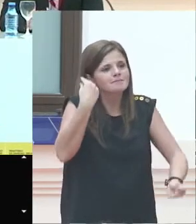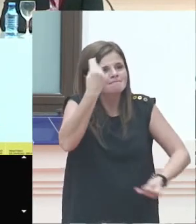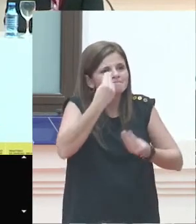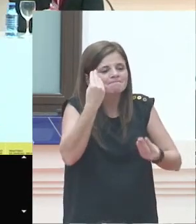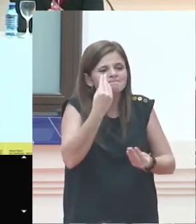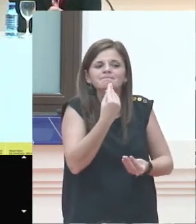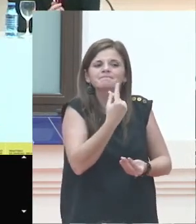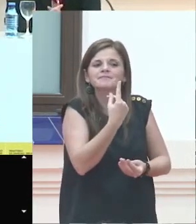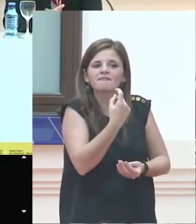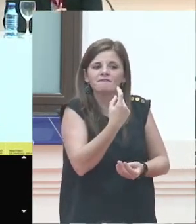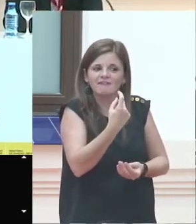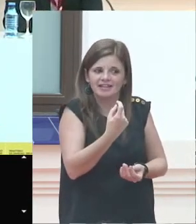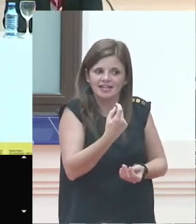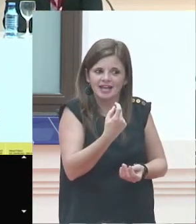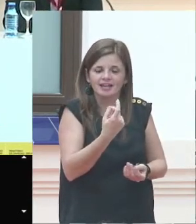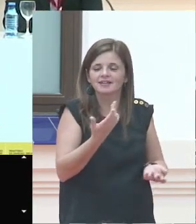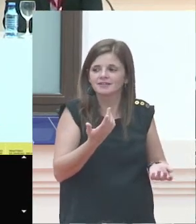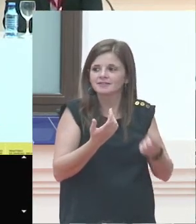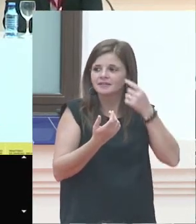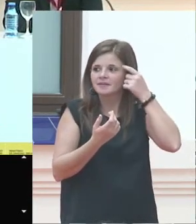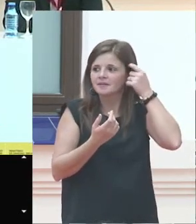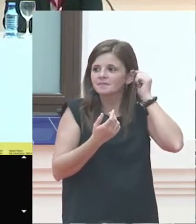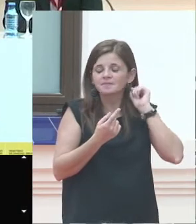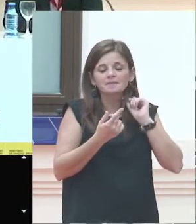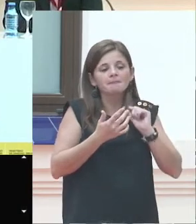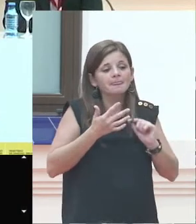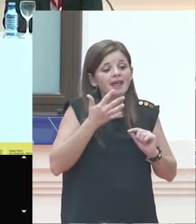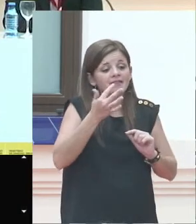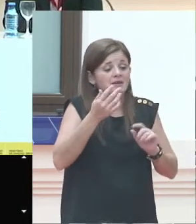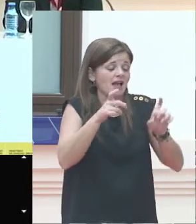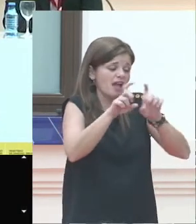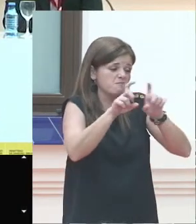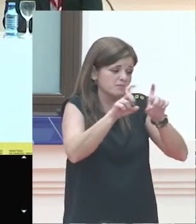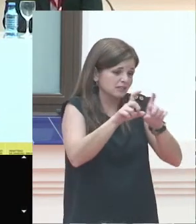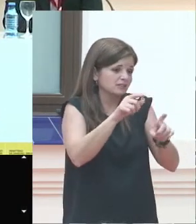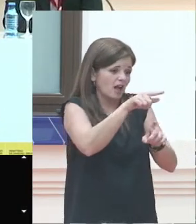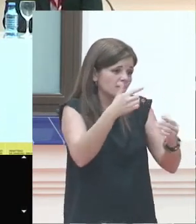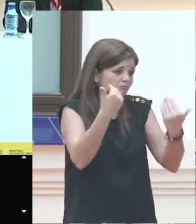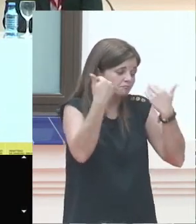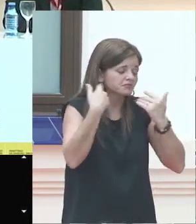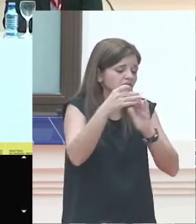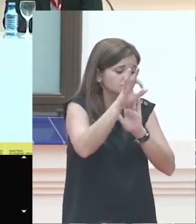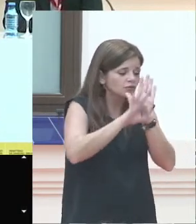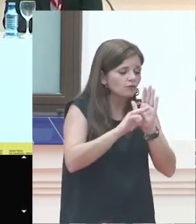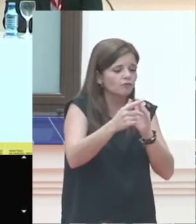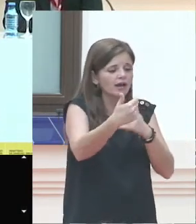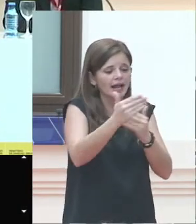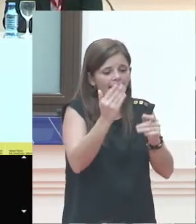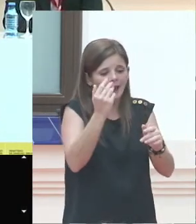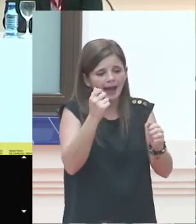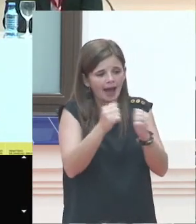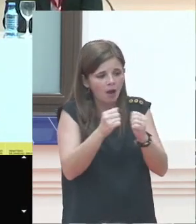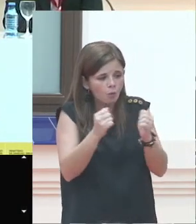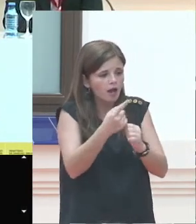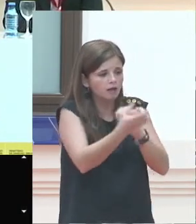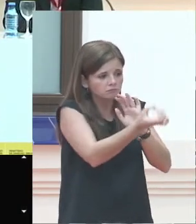especialmente tiflotécnica, no es una herramienta de accesibilidad, al fin y al cabo la mayoría de mis alumnos me dicen que después siguen utilizándola,